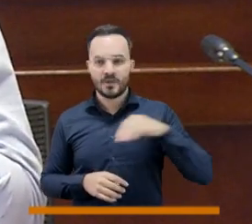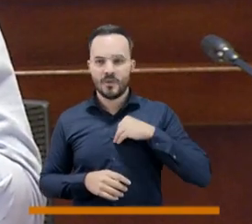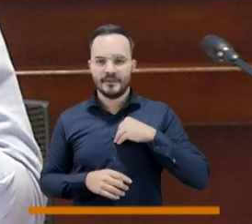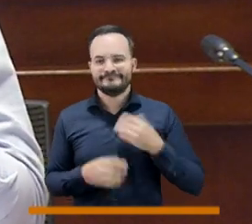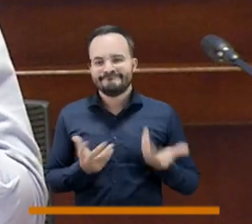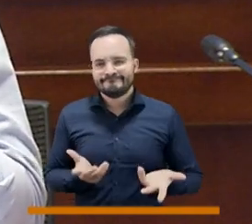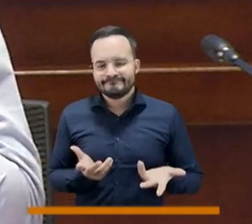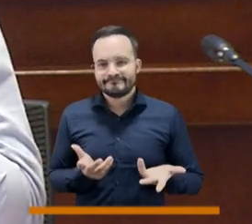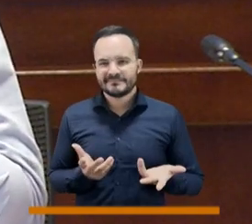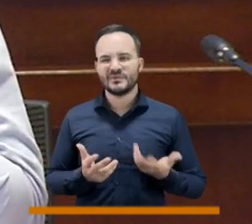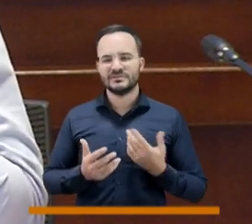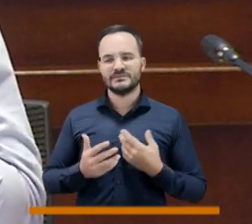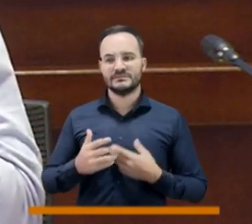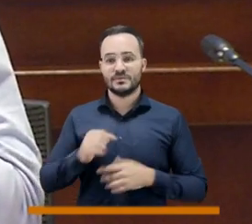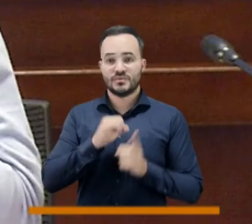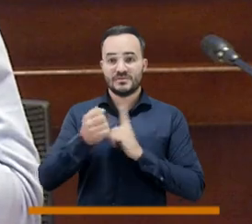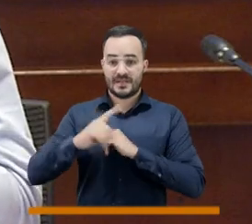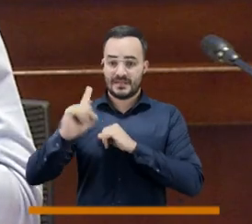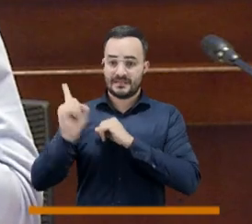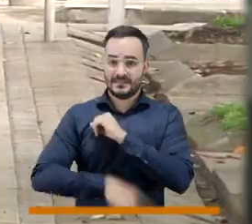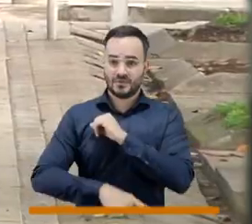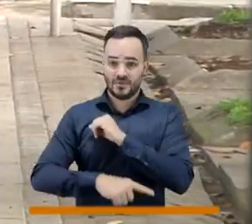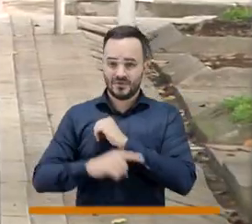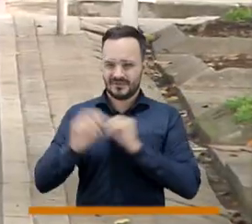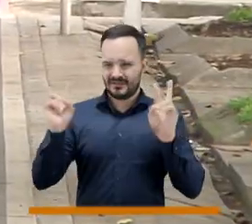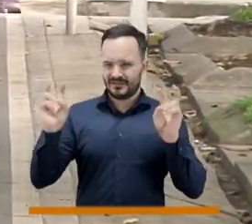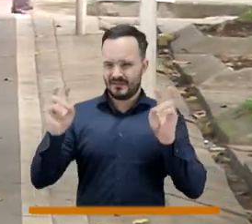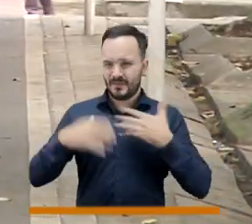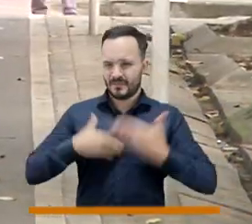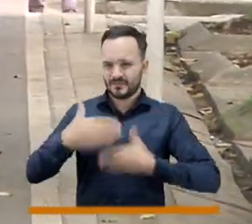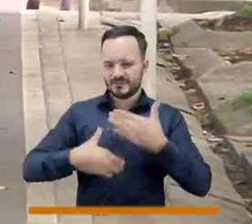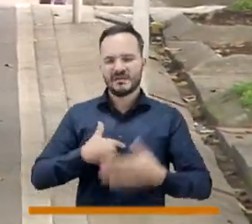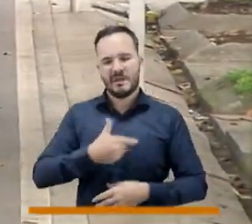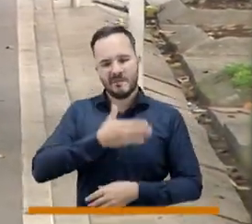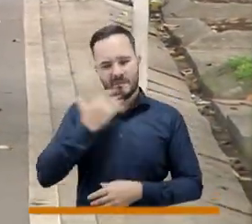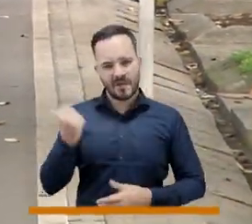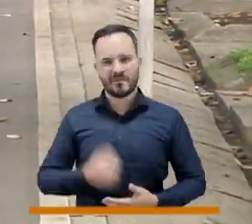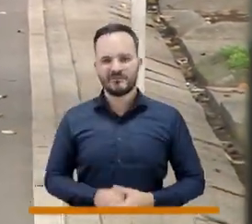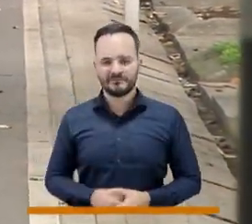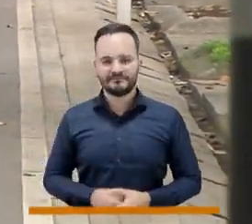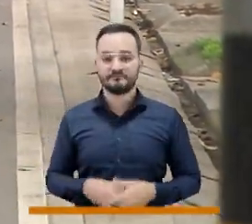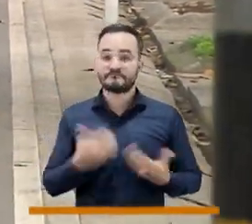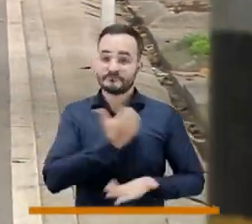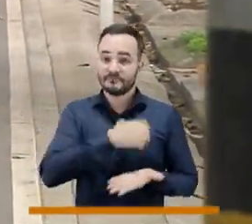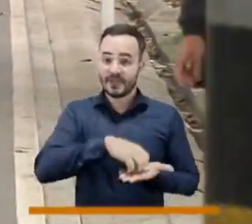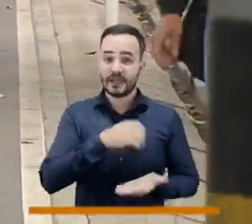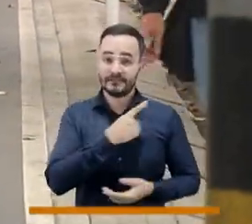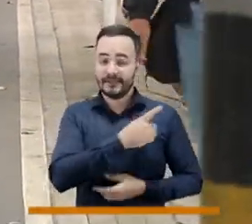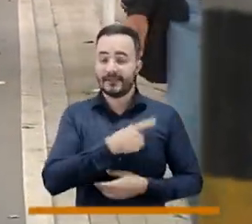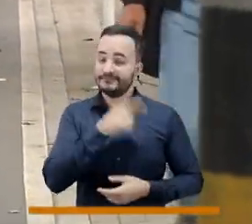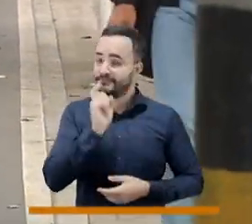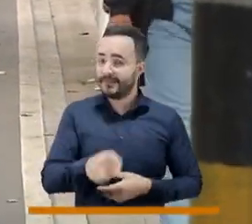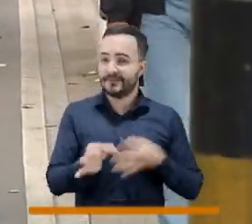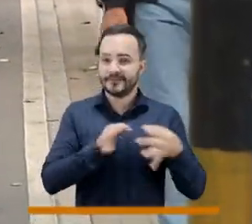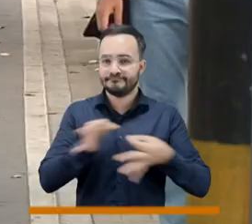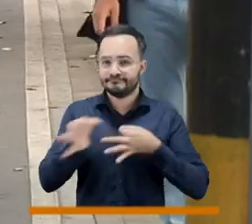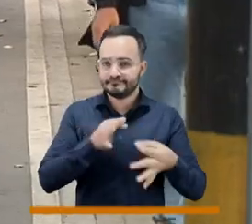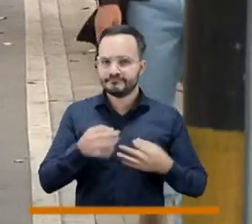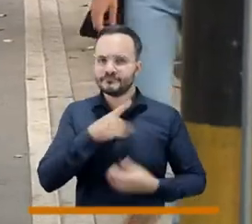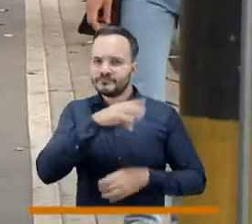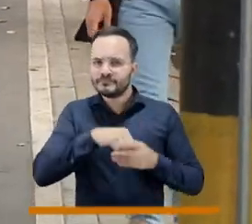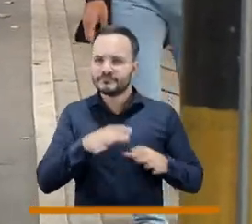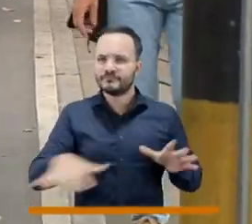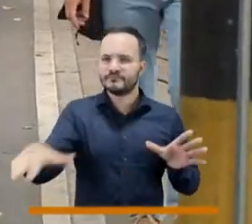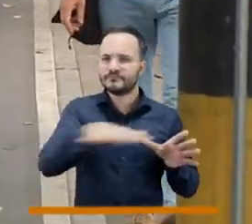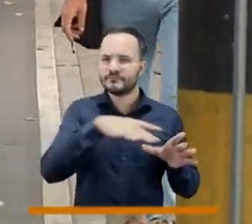elemento importante y fundamental de esto. La administración igualmente tuvo que explicar lo que hace en materia de